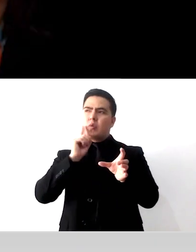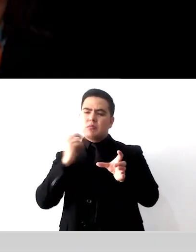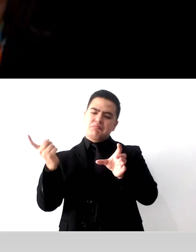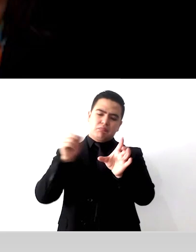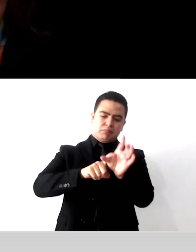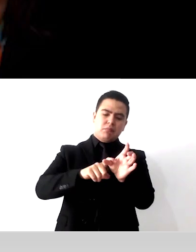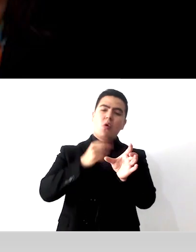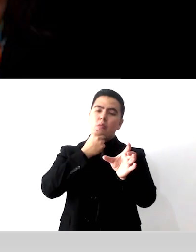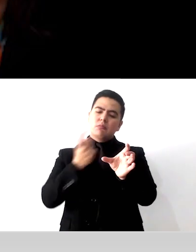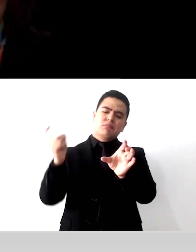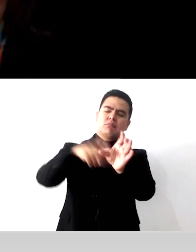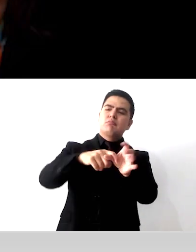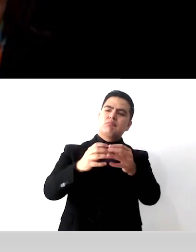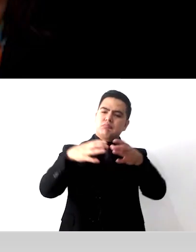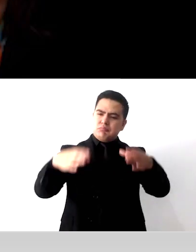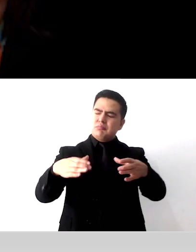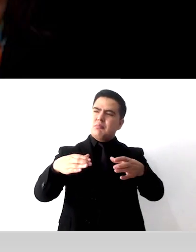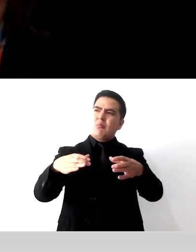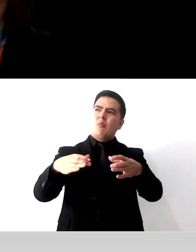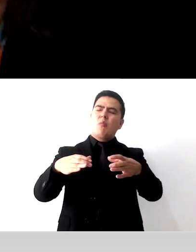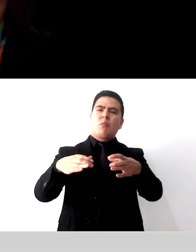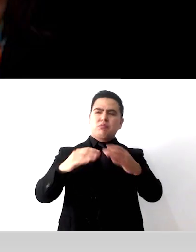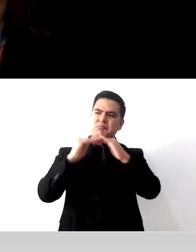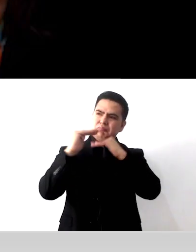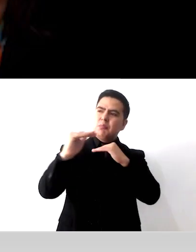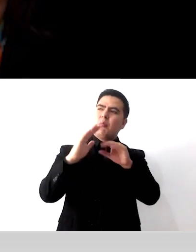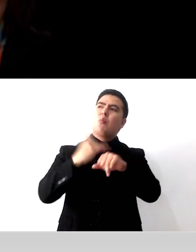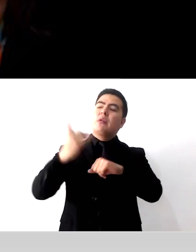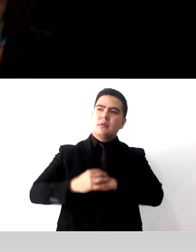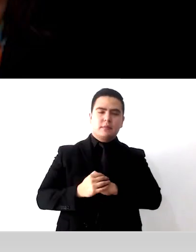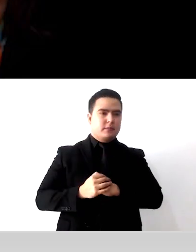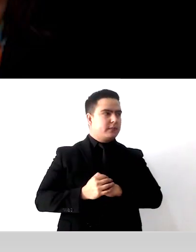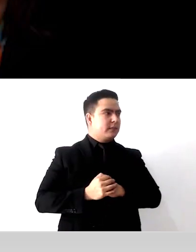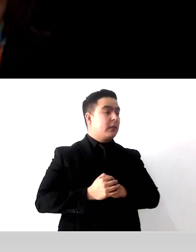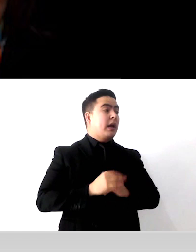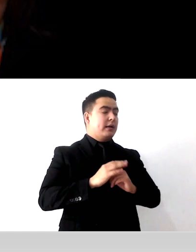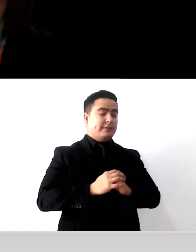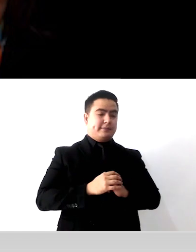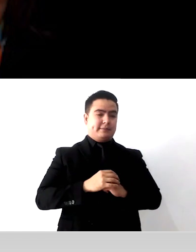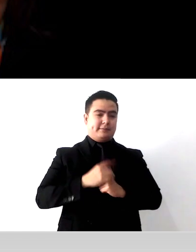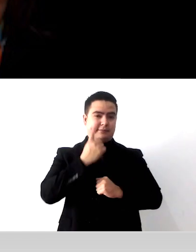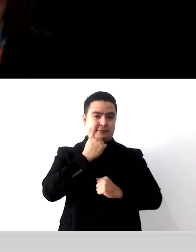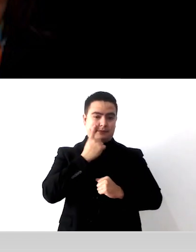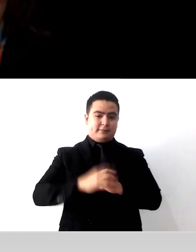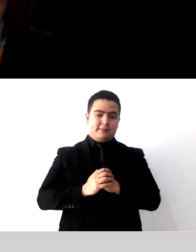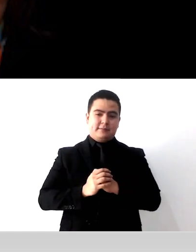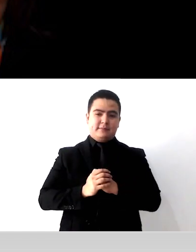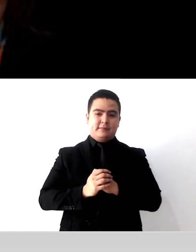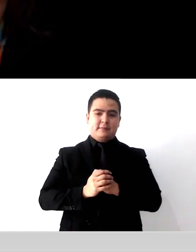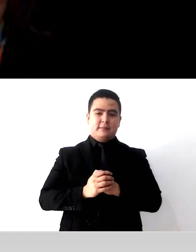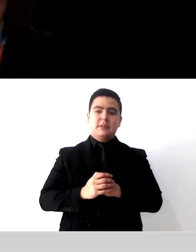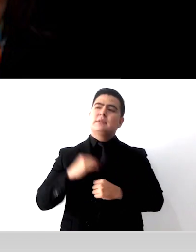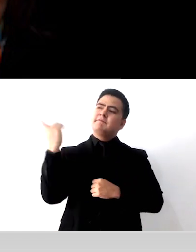primer lugar, partiendo del principio de igualdad, ¿no? Hablando de derechos, somos exactamente